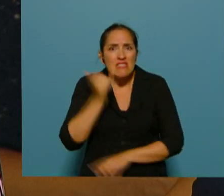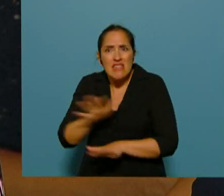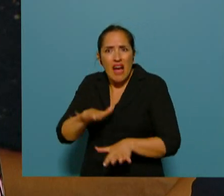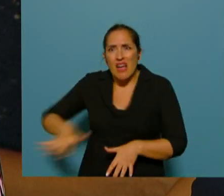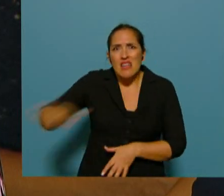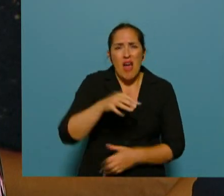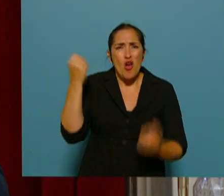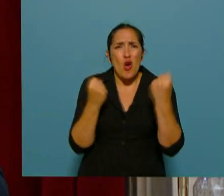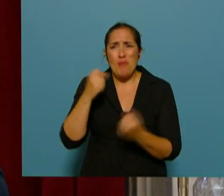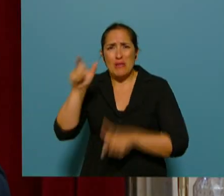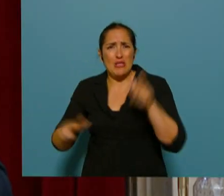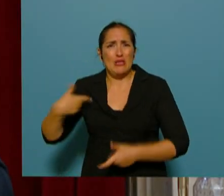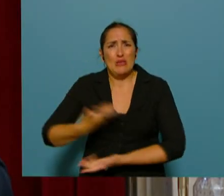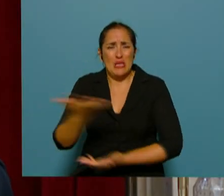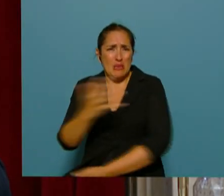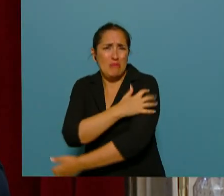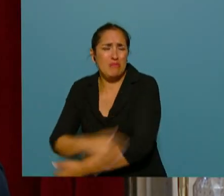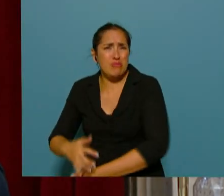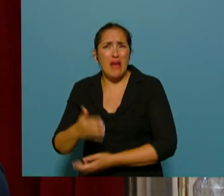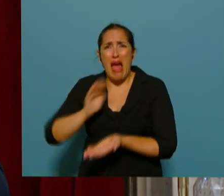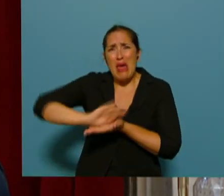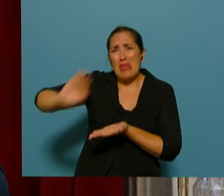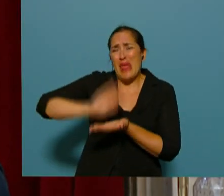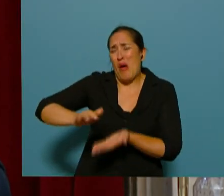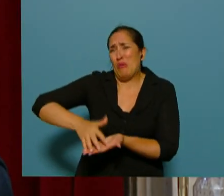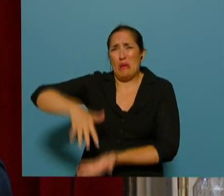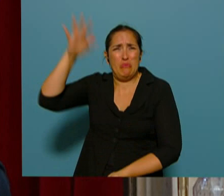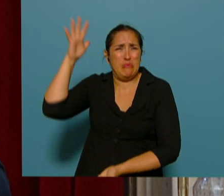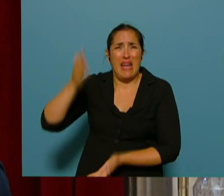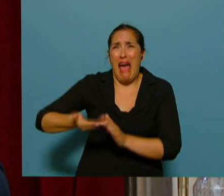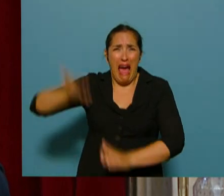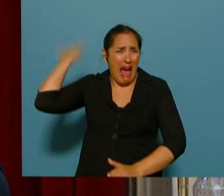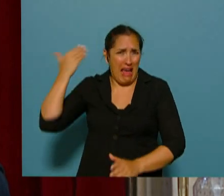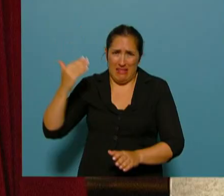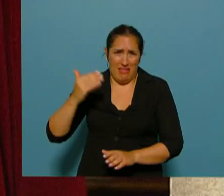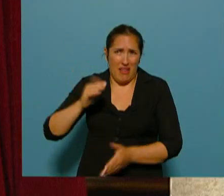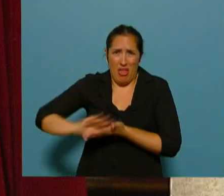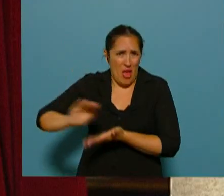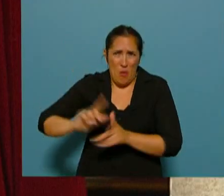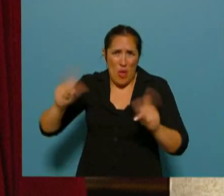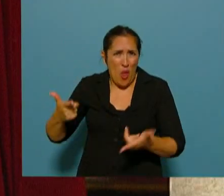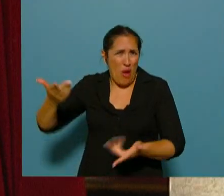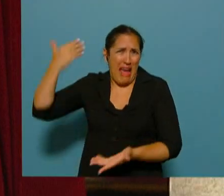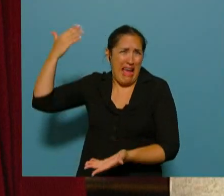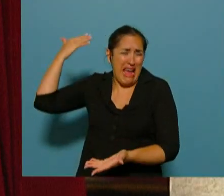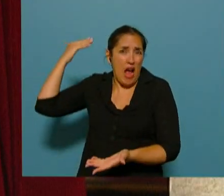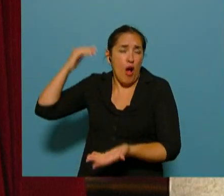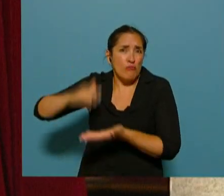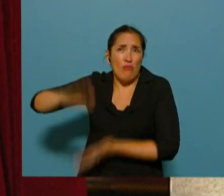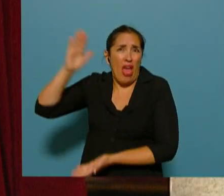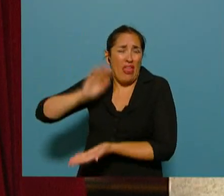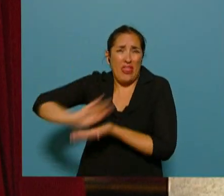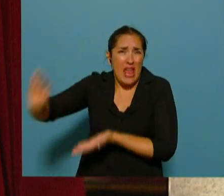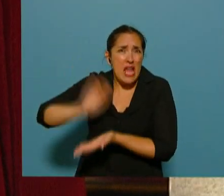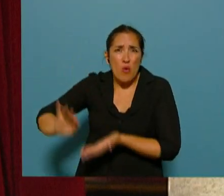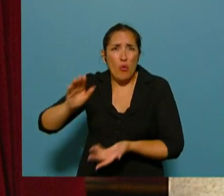una economía escuálida y endeudada como antes jamás lo había estado. Un sistema de salud